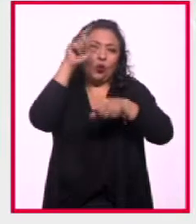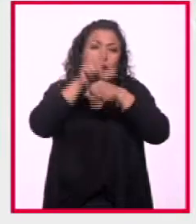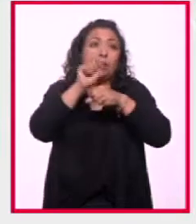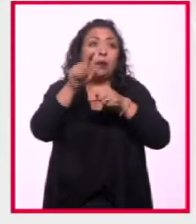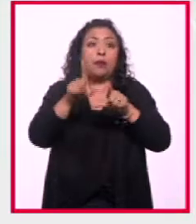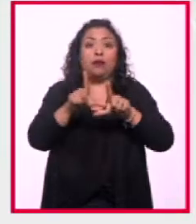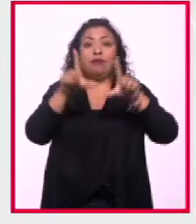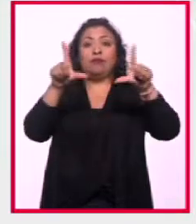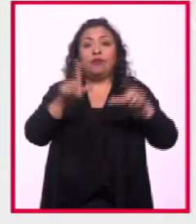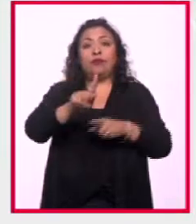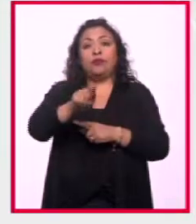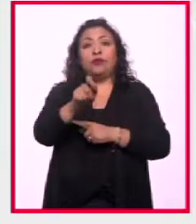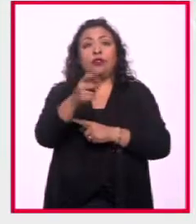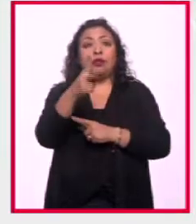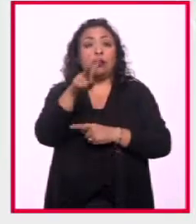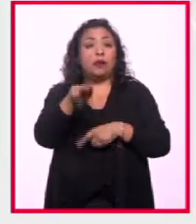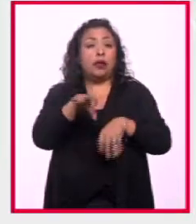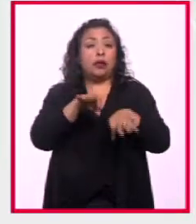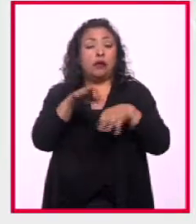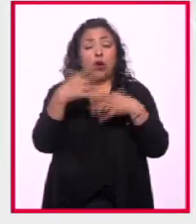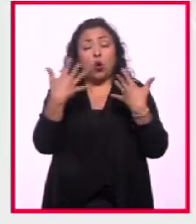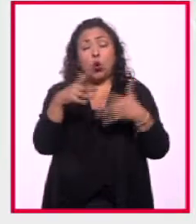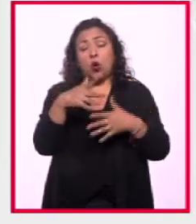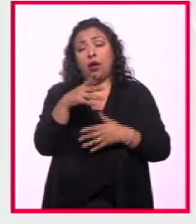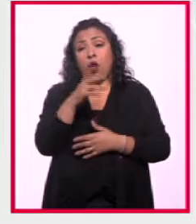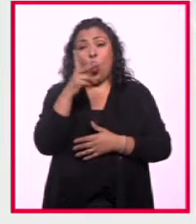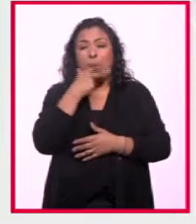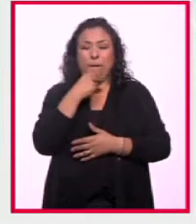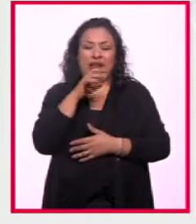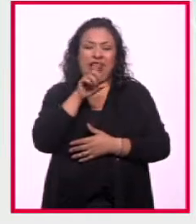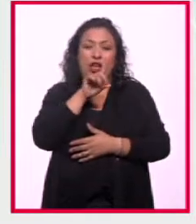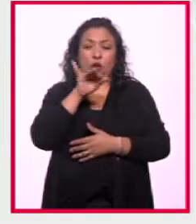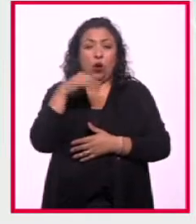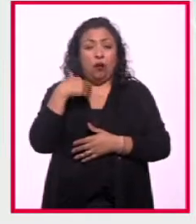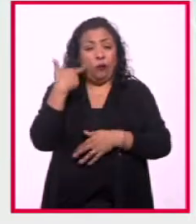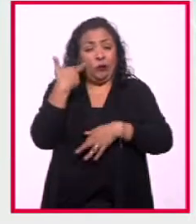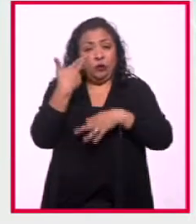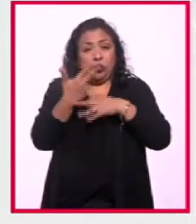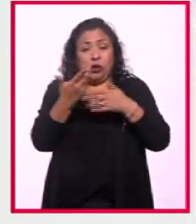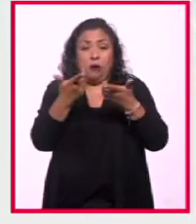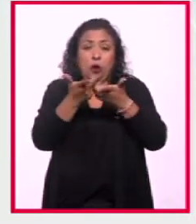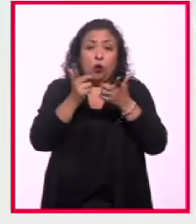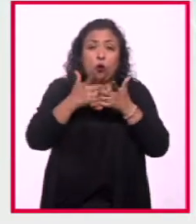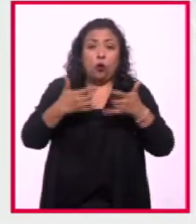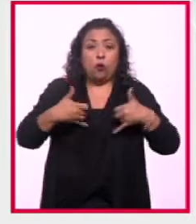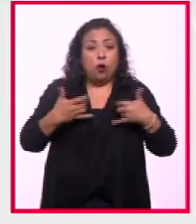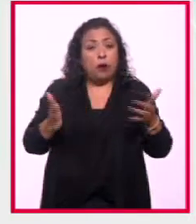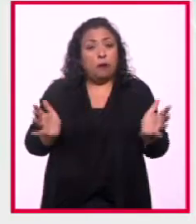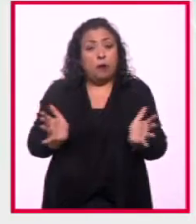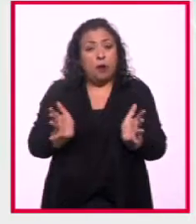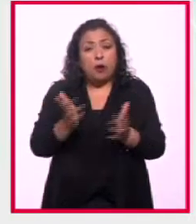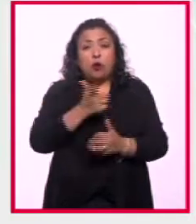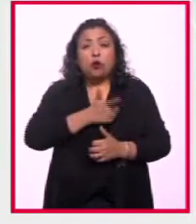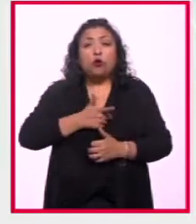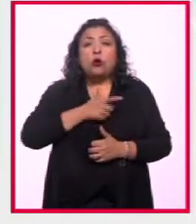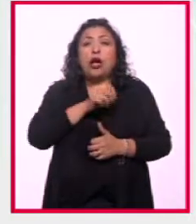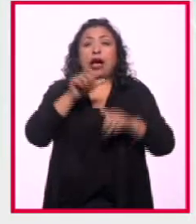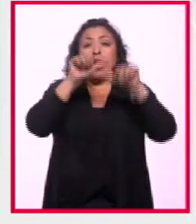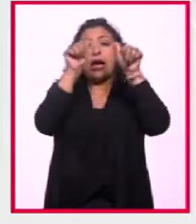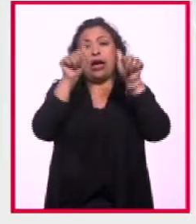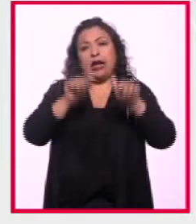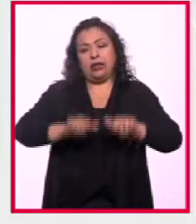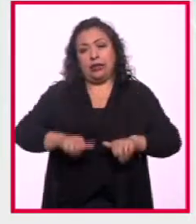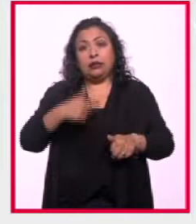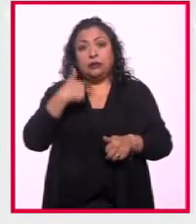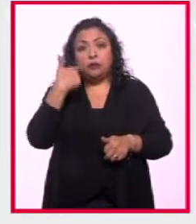pantalla de canal 22 grande bajo el de eduardo que está haciendo al frente grupos de estos jóvenes fomentando les el gusto por las artes y